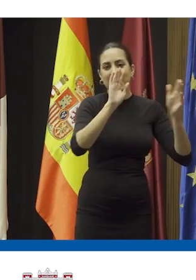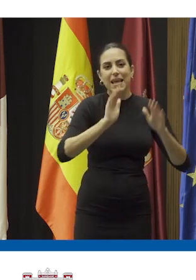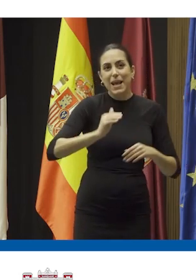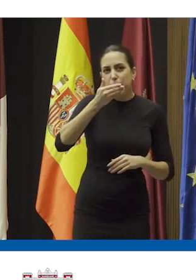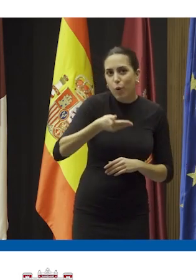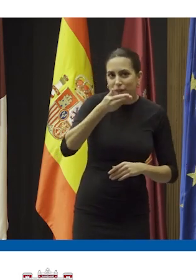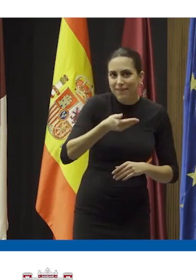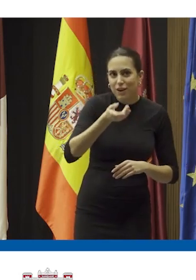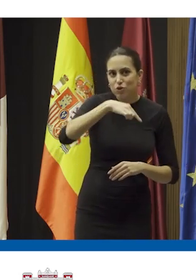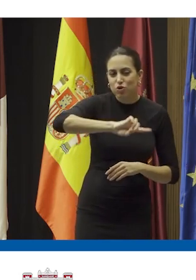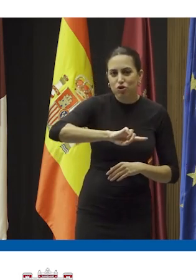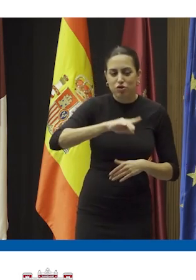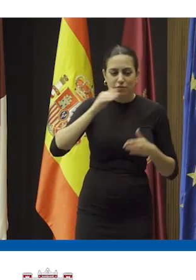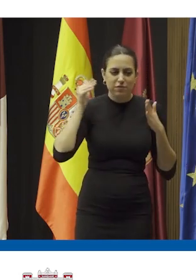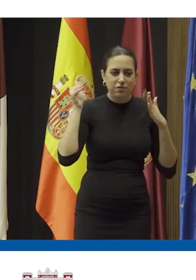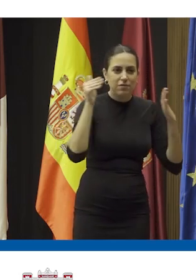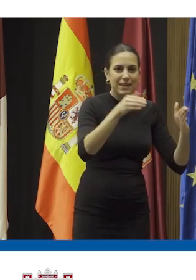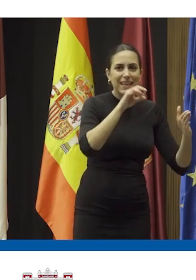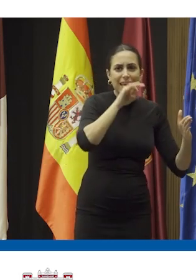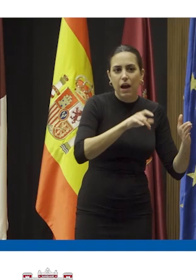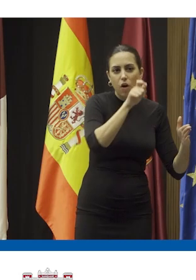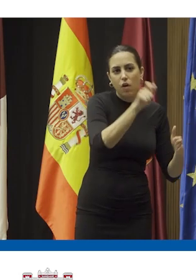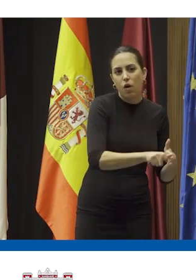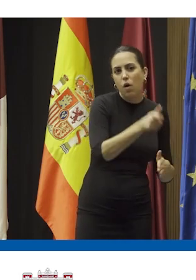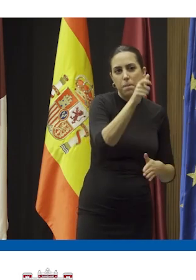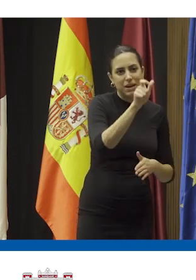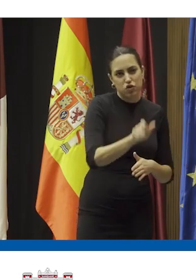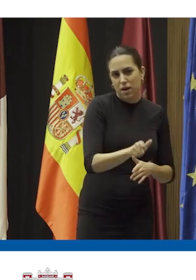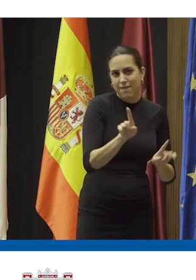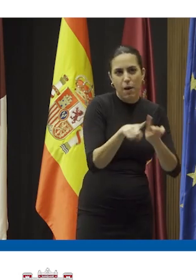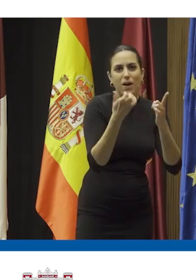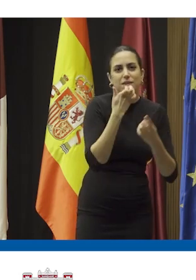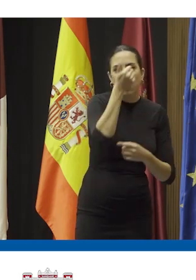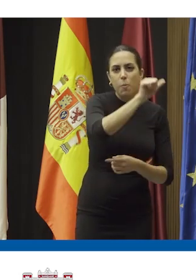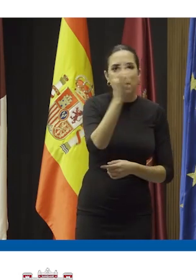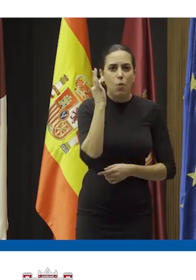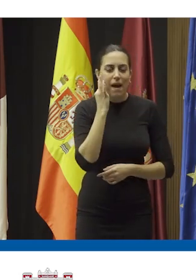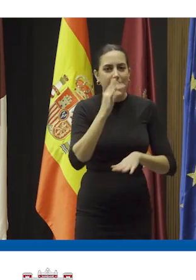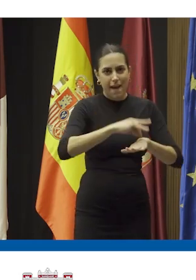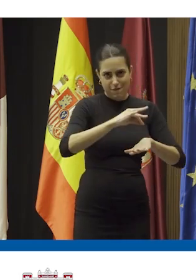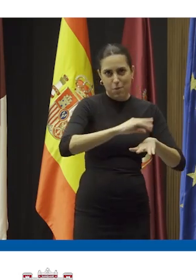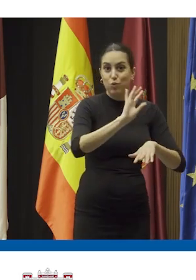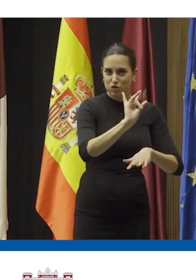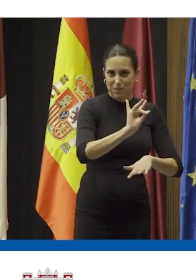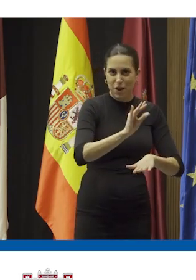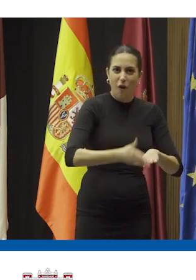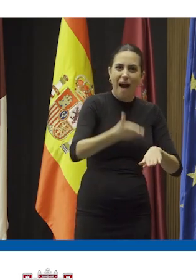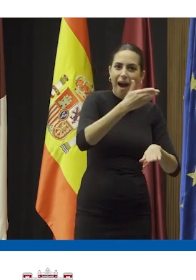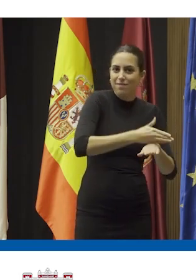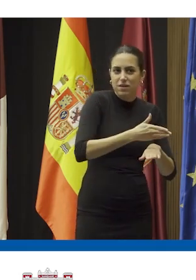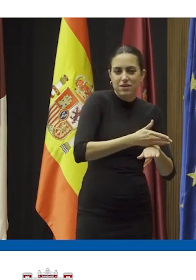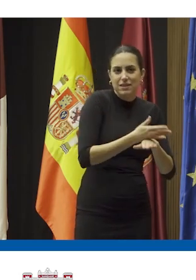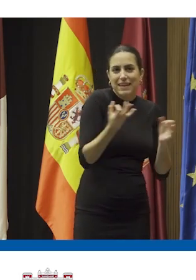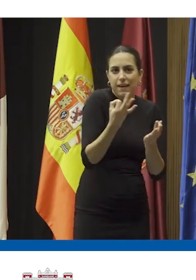es que estamos tratando a un hombre-mujer. Enfermo, bien, pero antes que enfermo es